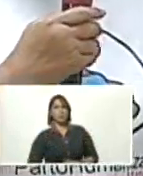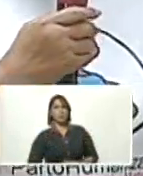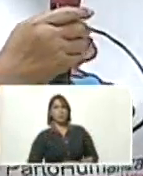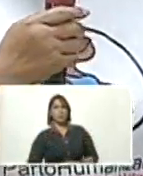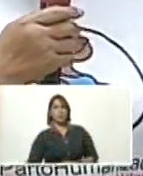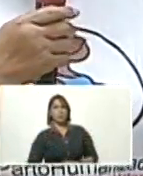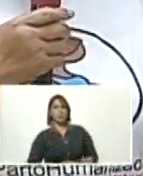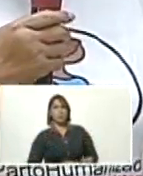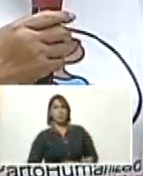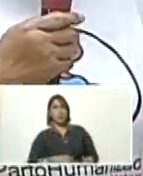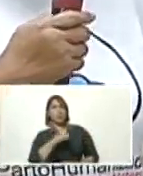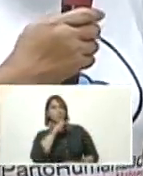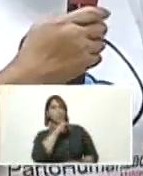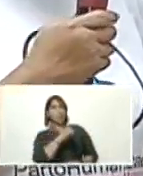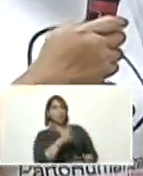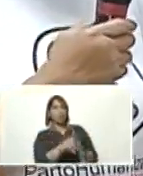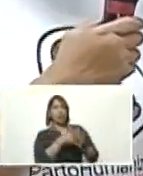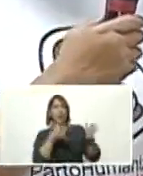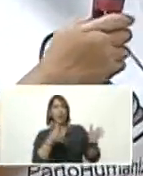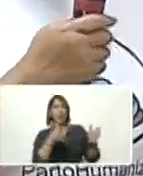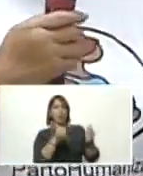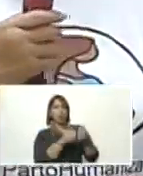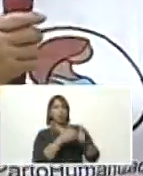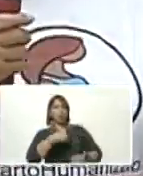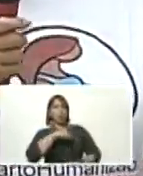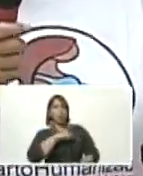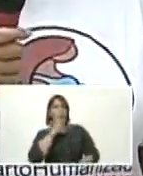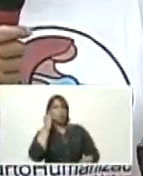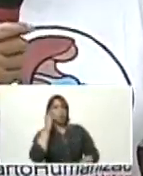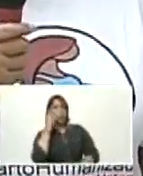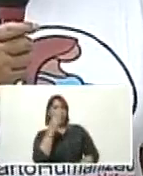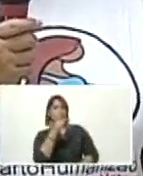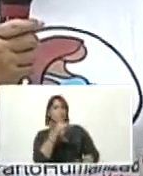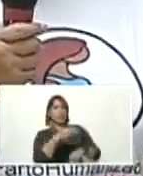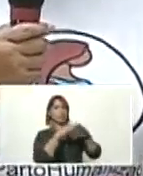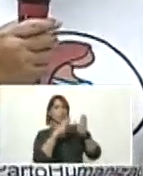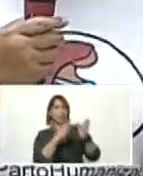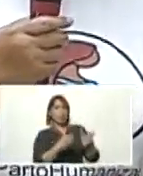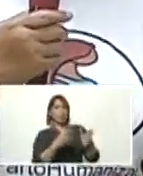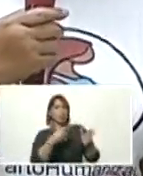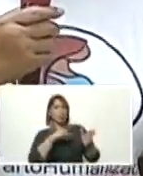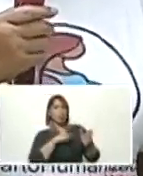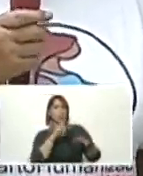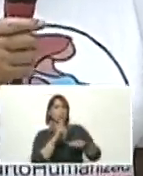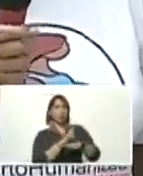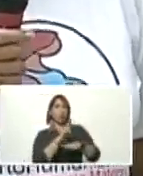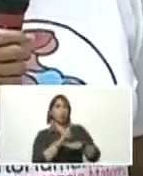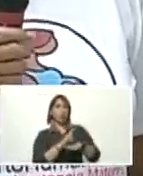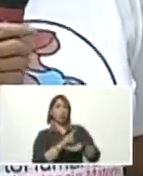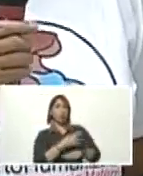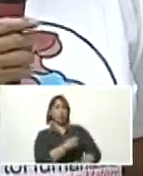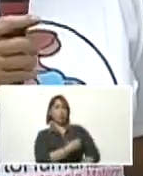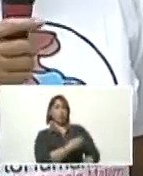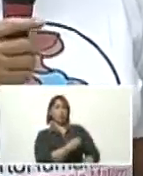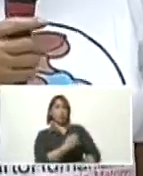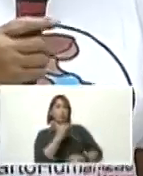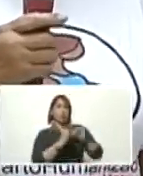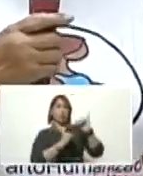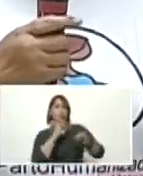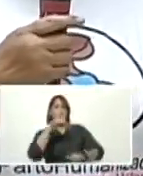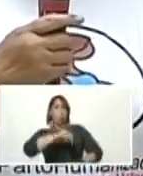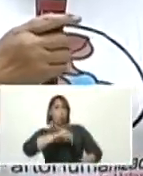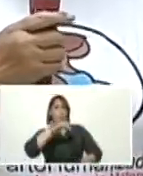por esta información tan grande con nuestra viceministra en nuestra unidad de neonatal, donde